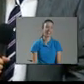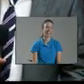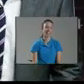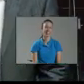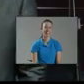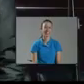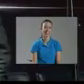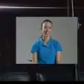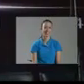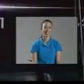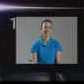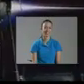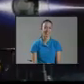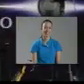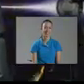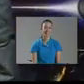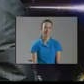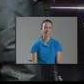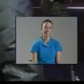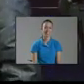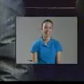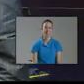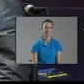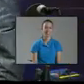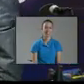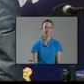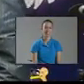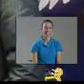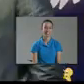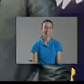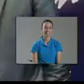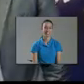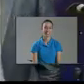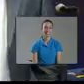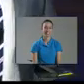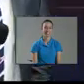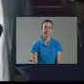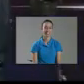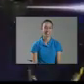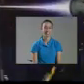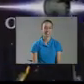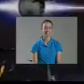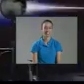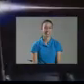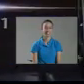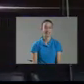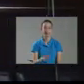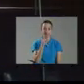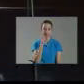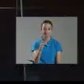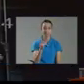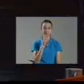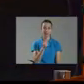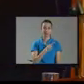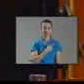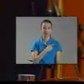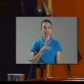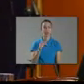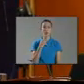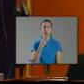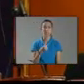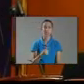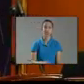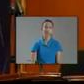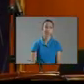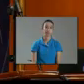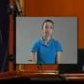No aplaude. No aplaude, dije. Usted pensaba comprar. No, yo no sabía. Pero yo sabía que Dios me había